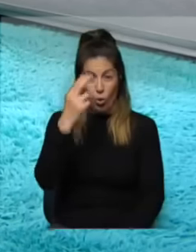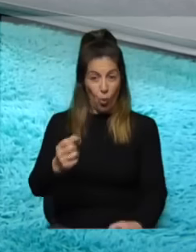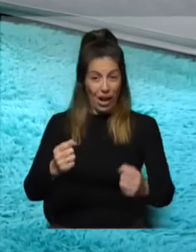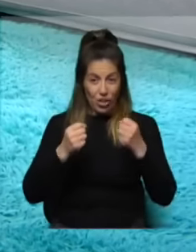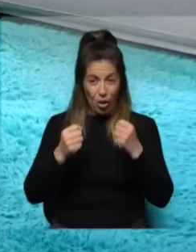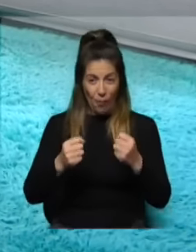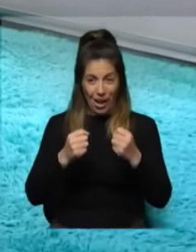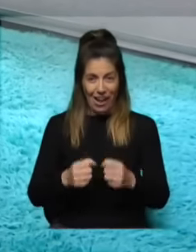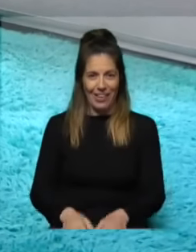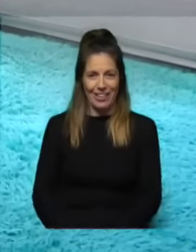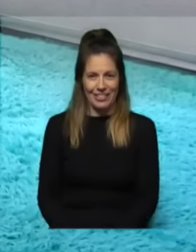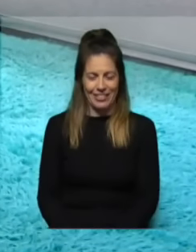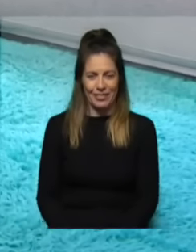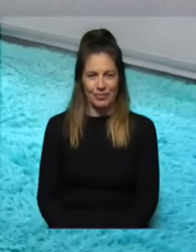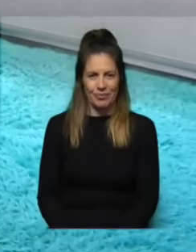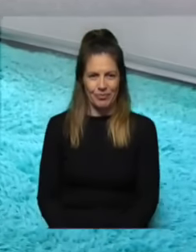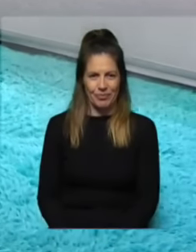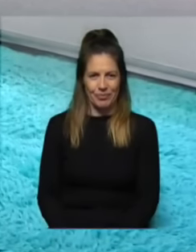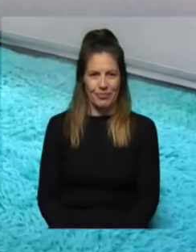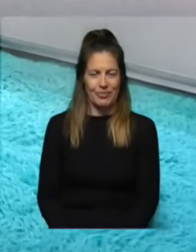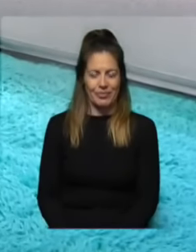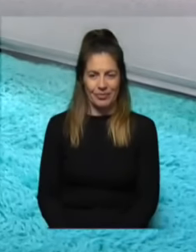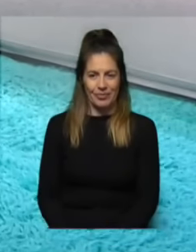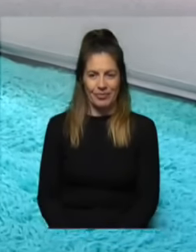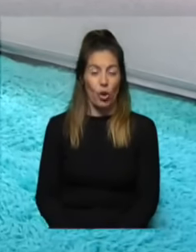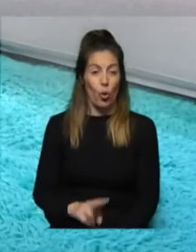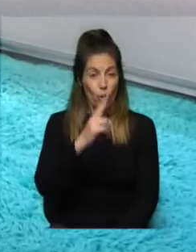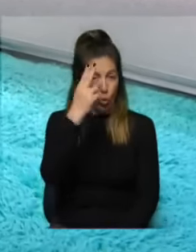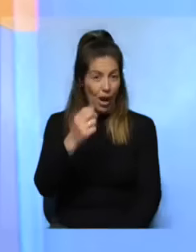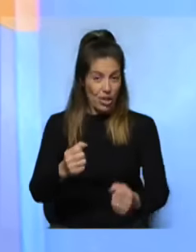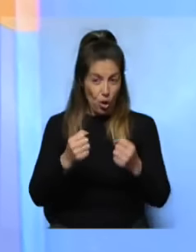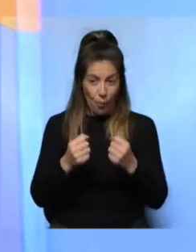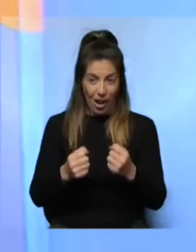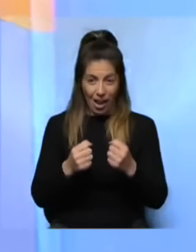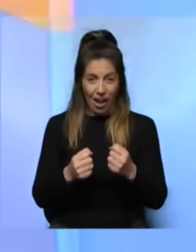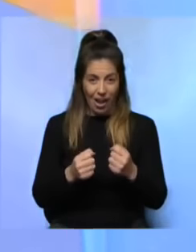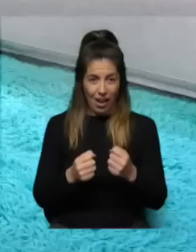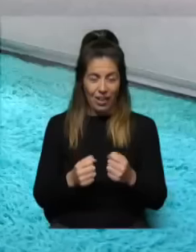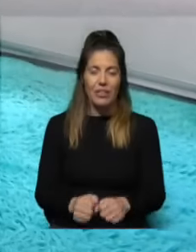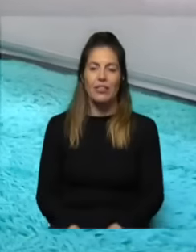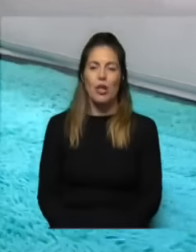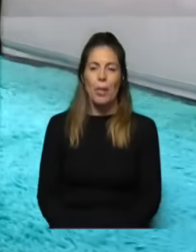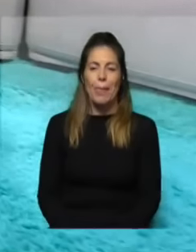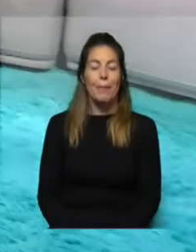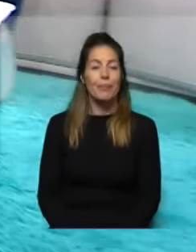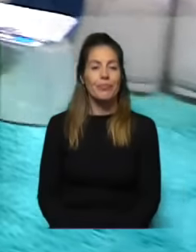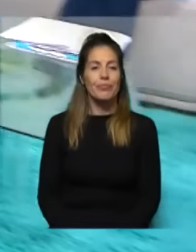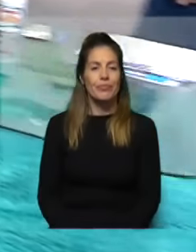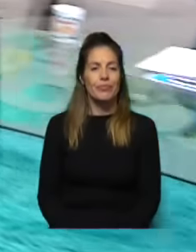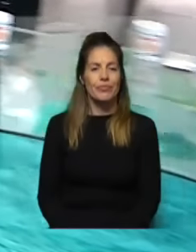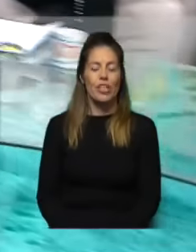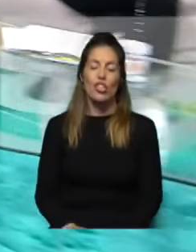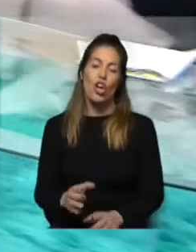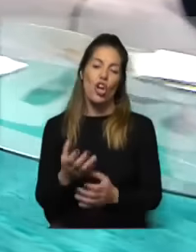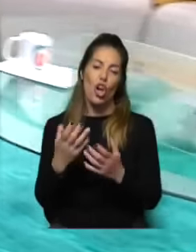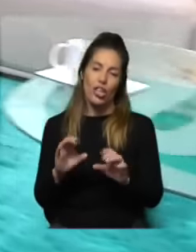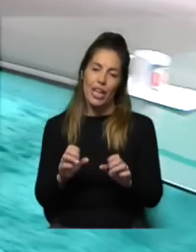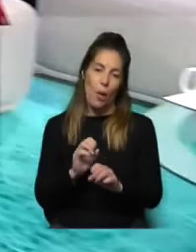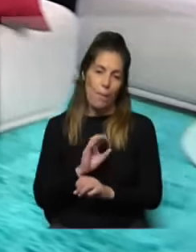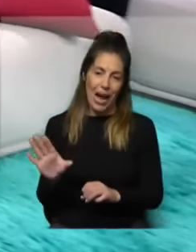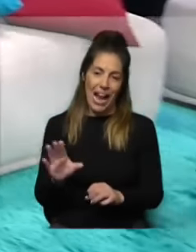Uruguay nomás, sin lugar a duda. Señores, señores, Uruguay nomás. Uruguay nomás. Uruguay nomás. Yo no quiero que la gente se ponga mal y